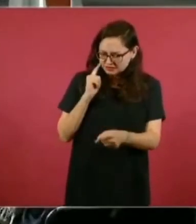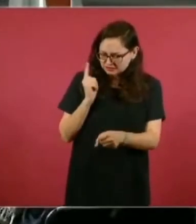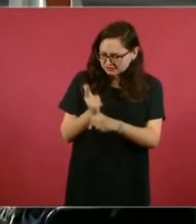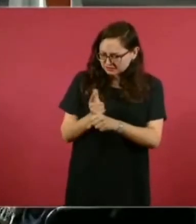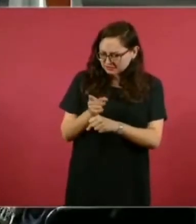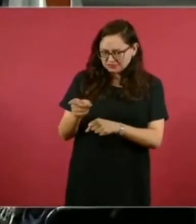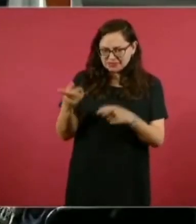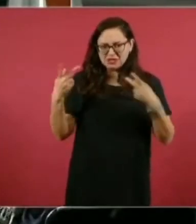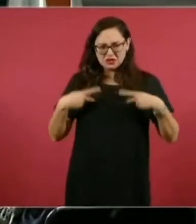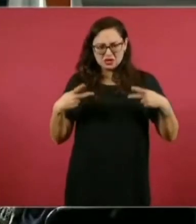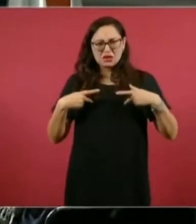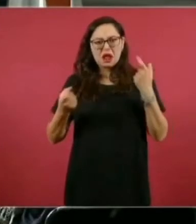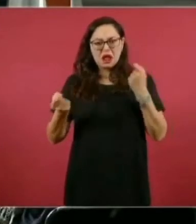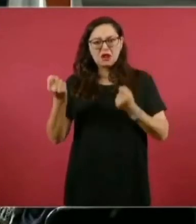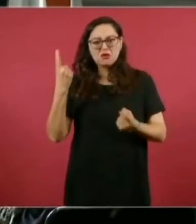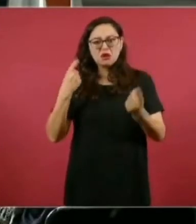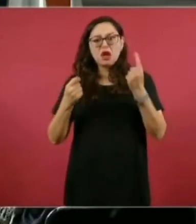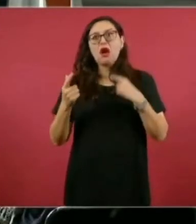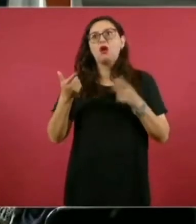manera.